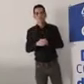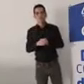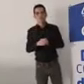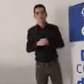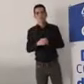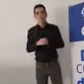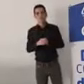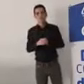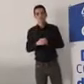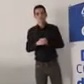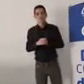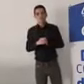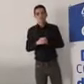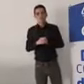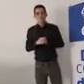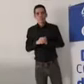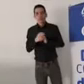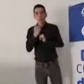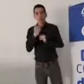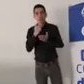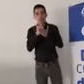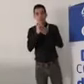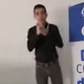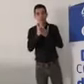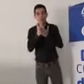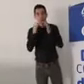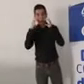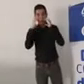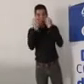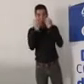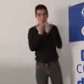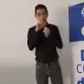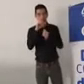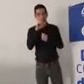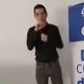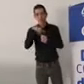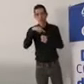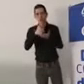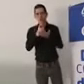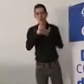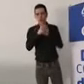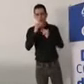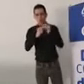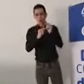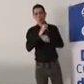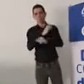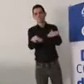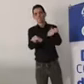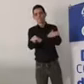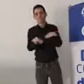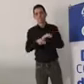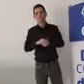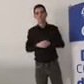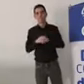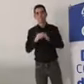aporta el fortalecimiento de la sociedad civil. Siguiente. Y en medio de esta construcción de la ciudadanía, la